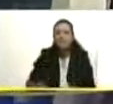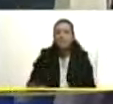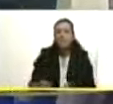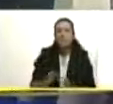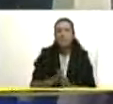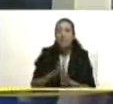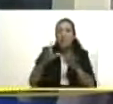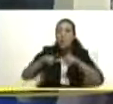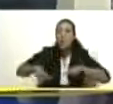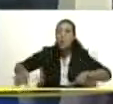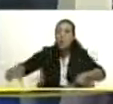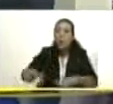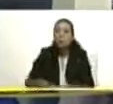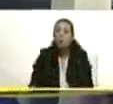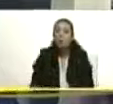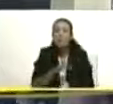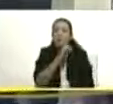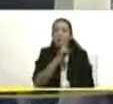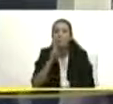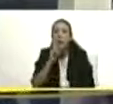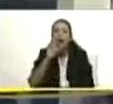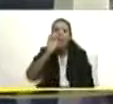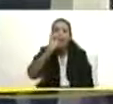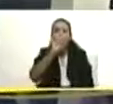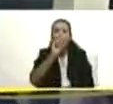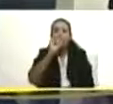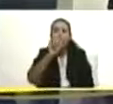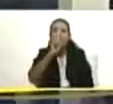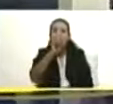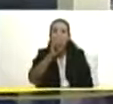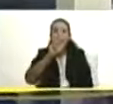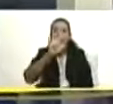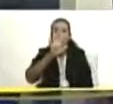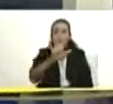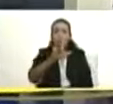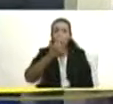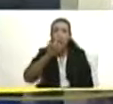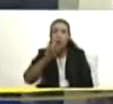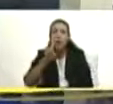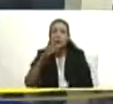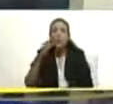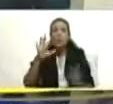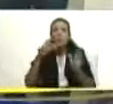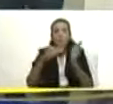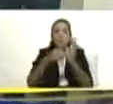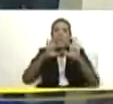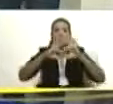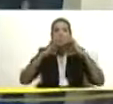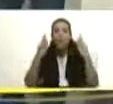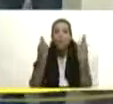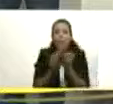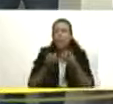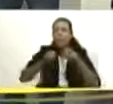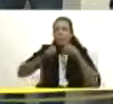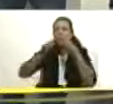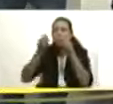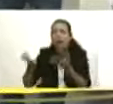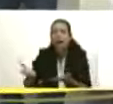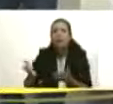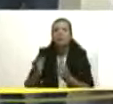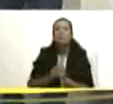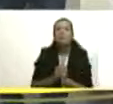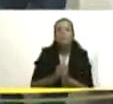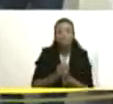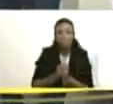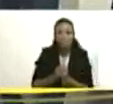este urbanismo, Simón Rodríguez, 151 familias están recibiendo hoy su llave